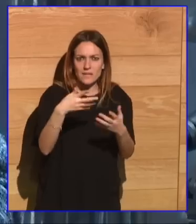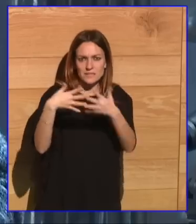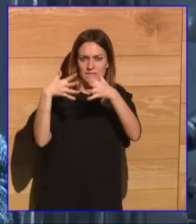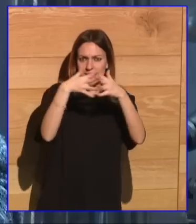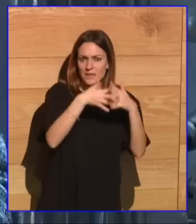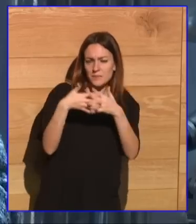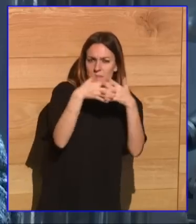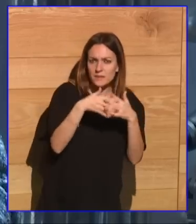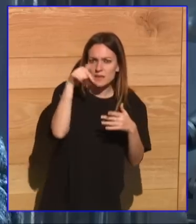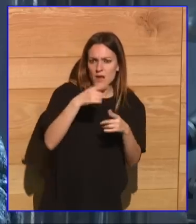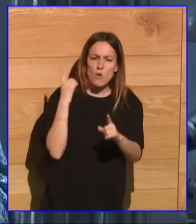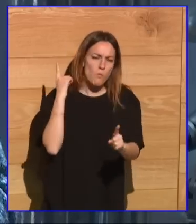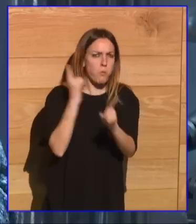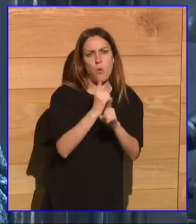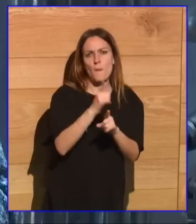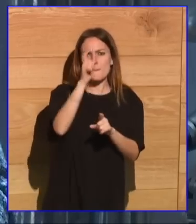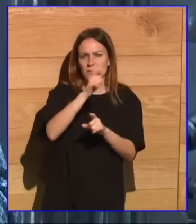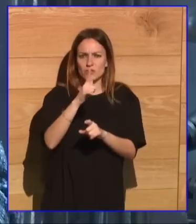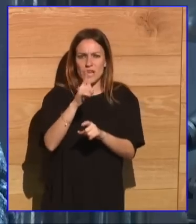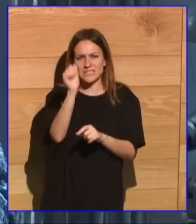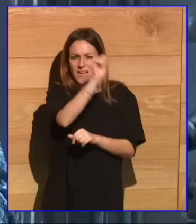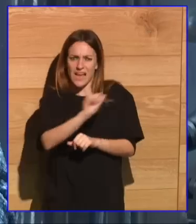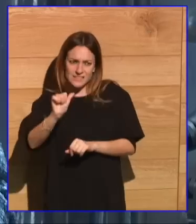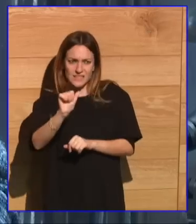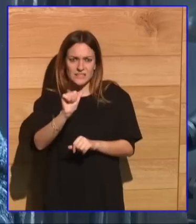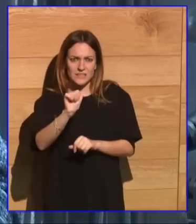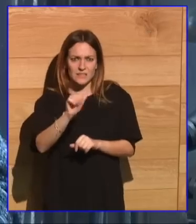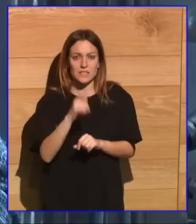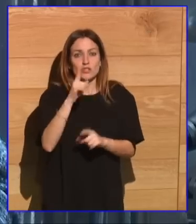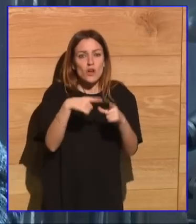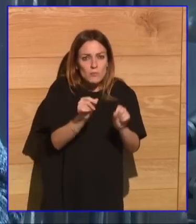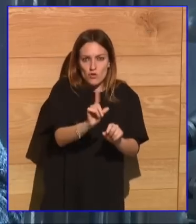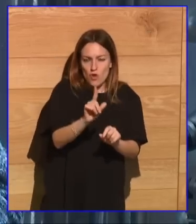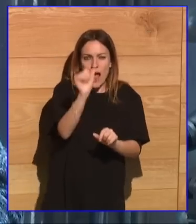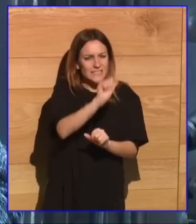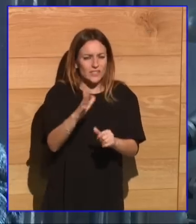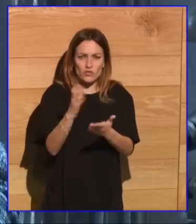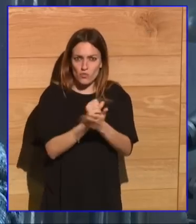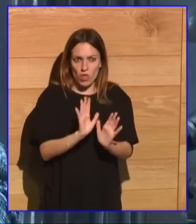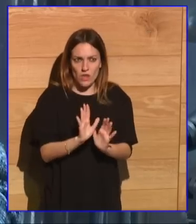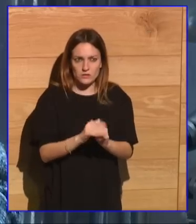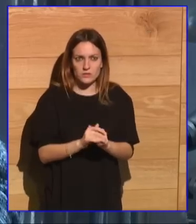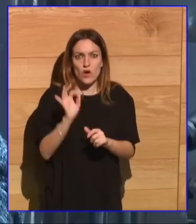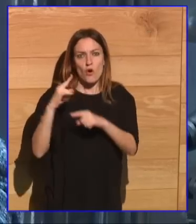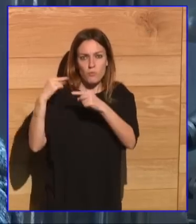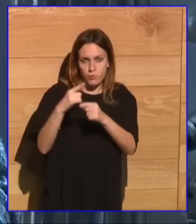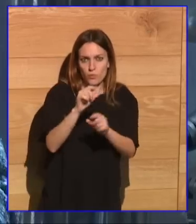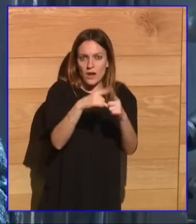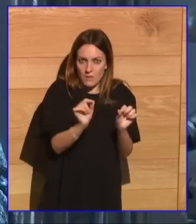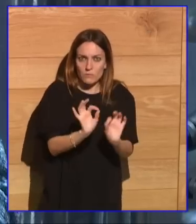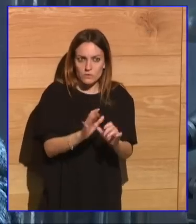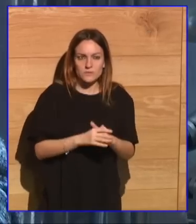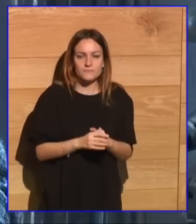cualquier persona que tuviera cualquier rasgo de tipo asiático y no solo los japoneses. Entonces, o descendientes de japoneses. Y aquello